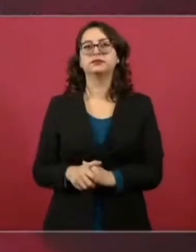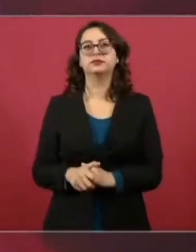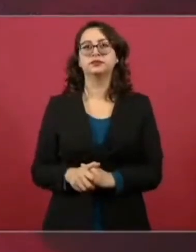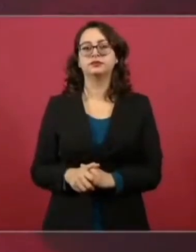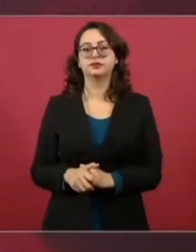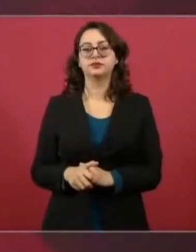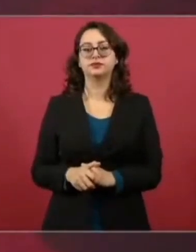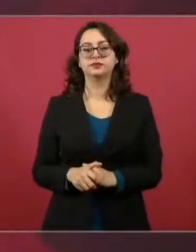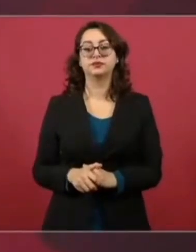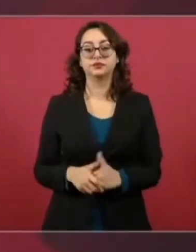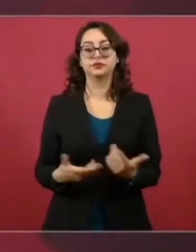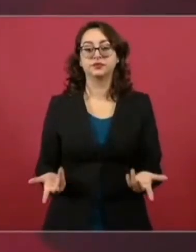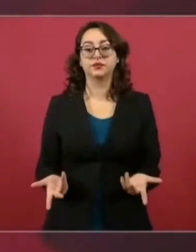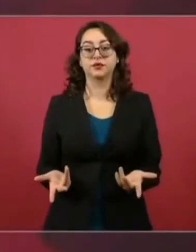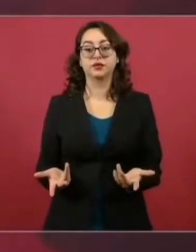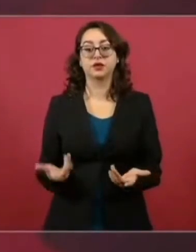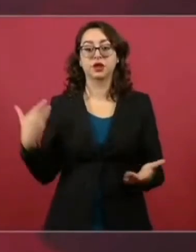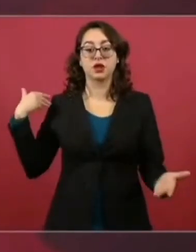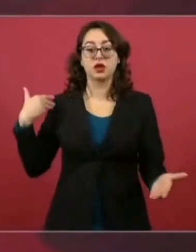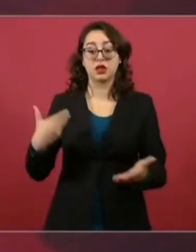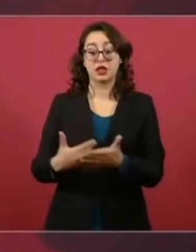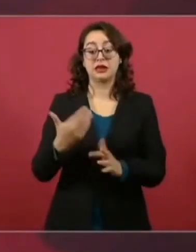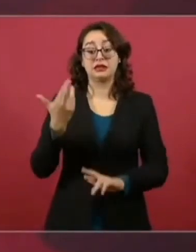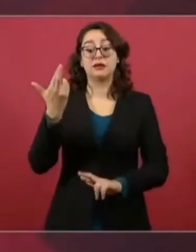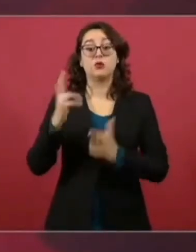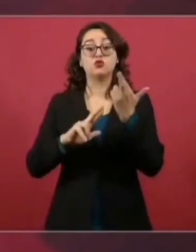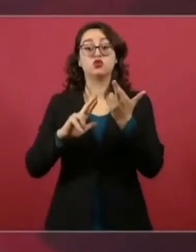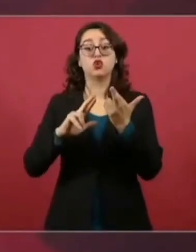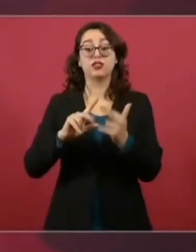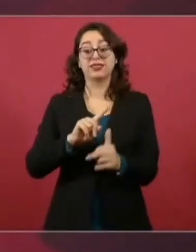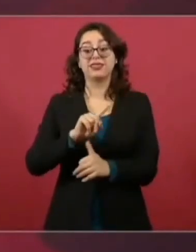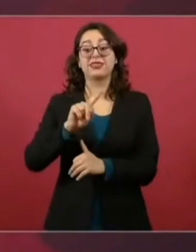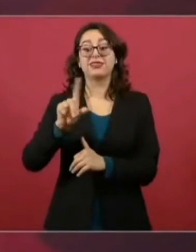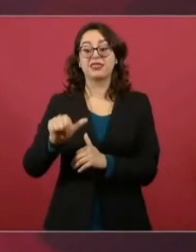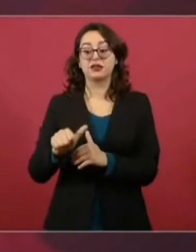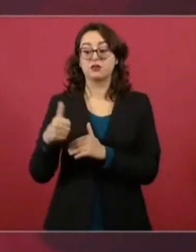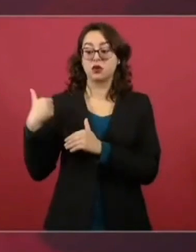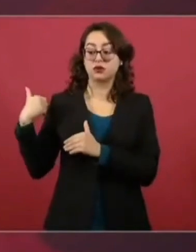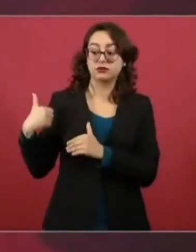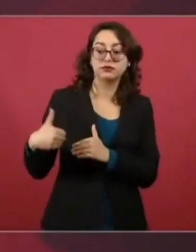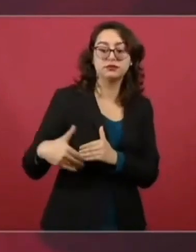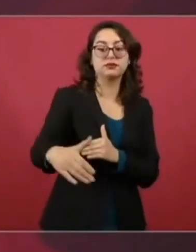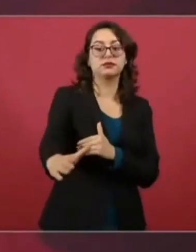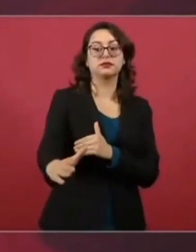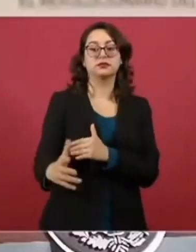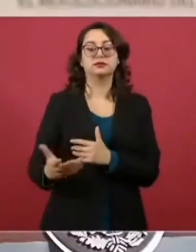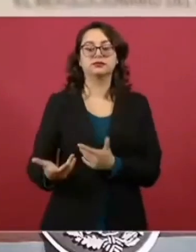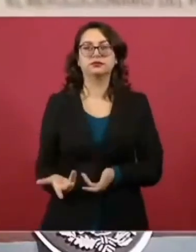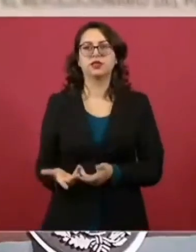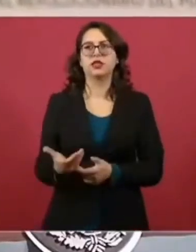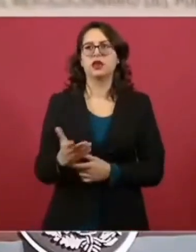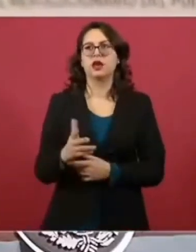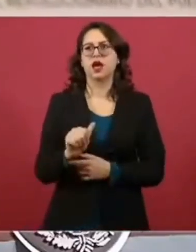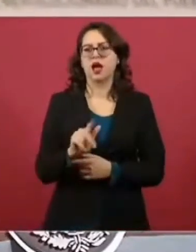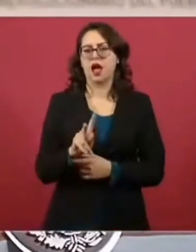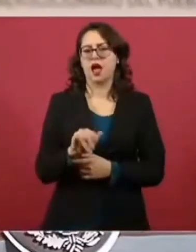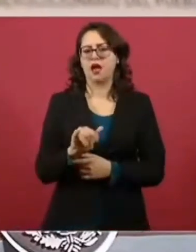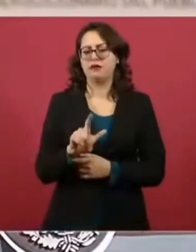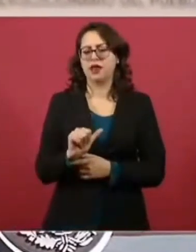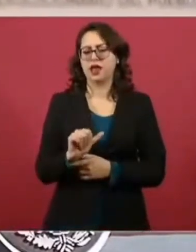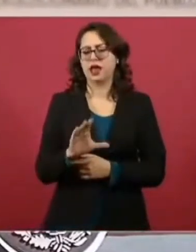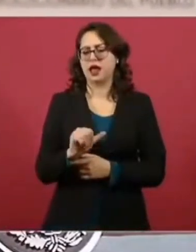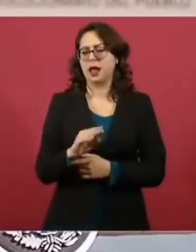Sí, me refiero al periodo posrevolucionario, Ávila Camacho, Miguel